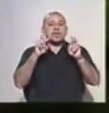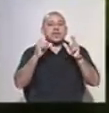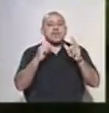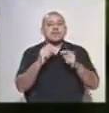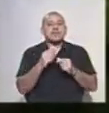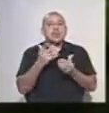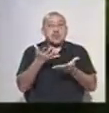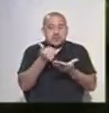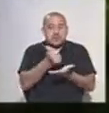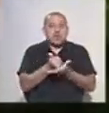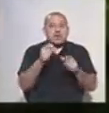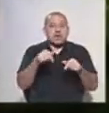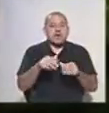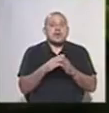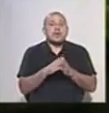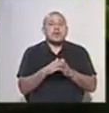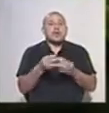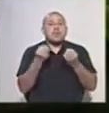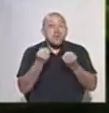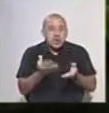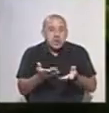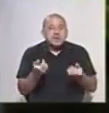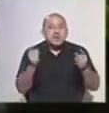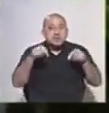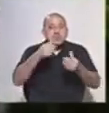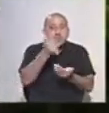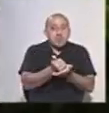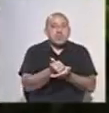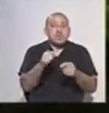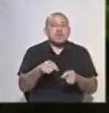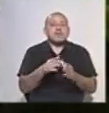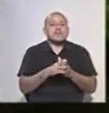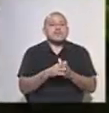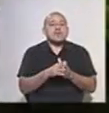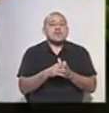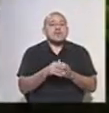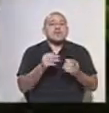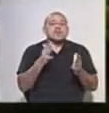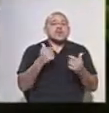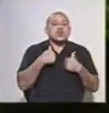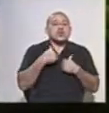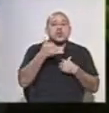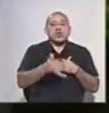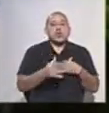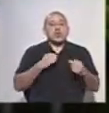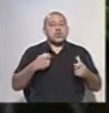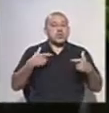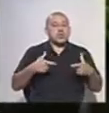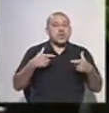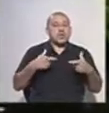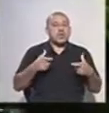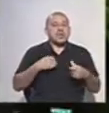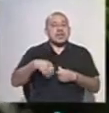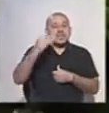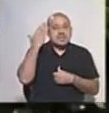aquí en el tablado del Monumental de la Costa. ¿Por qué venimos acá? Esto es casi, ventilemos una suerte de cábala o cosas así, desde las épocas de Salud Carnaval. Siempre